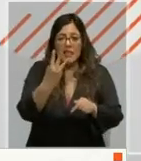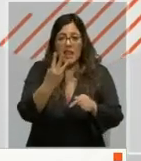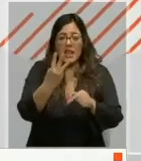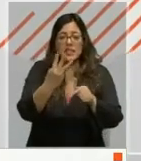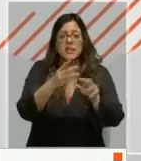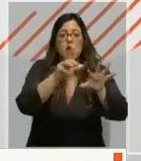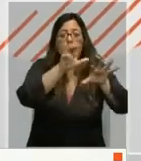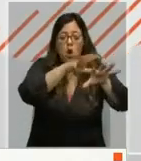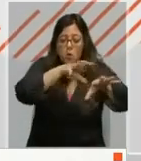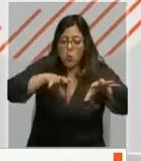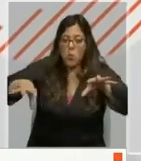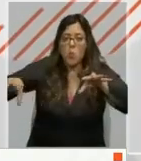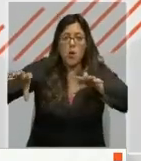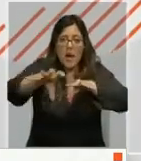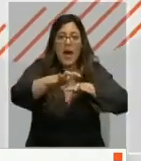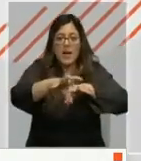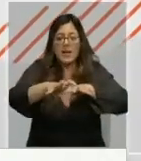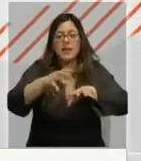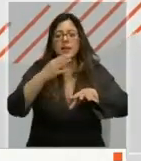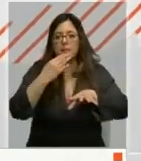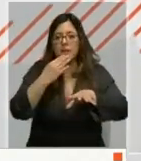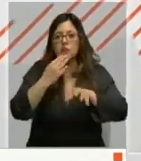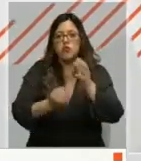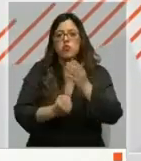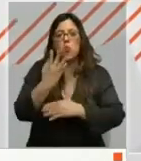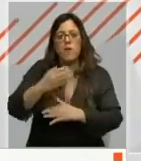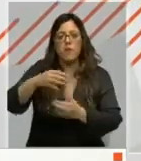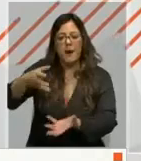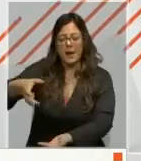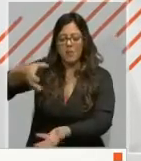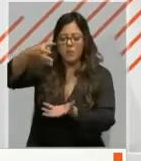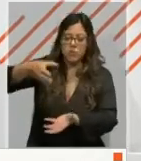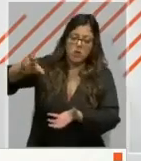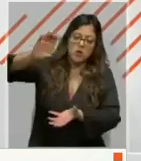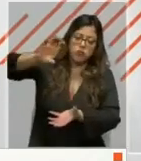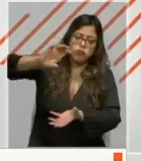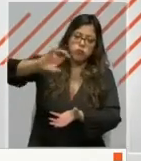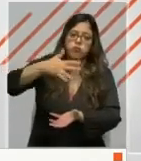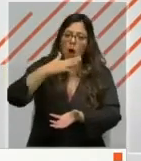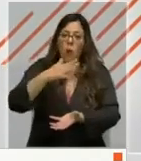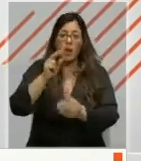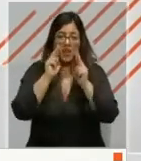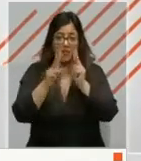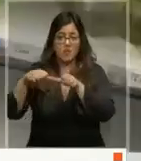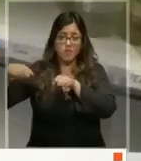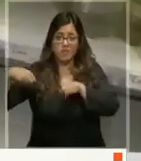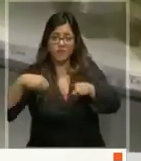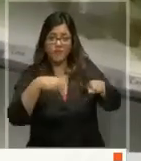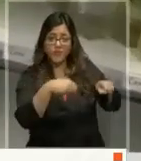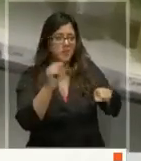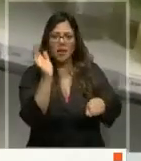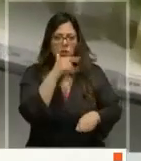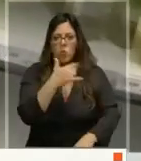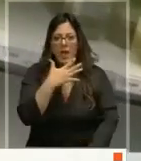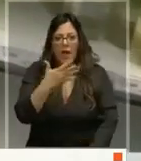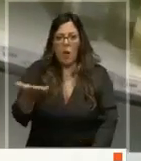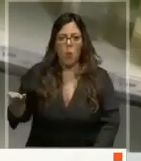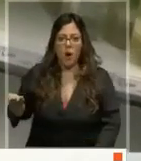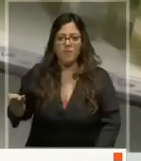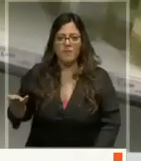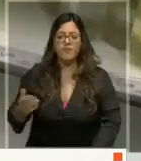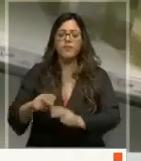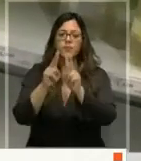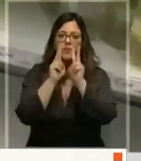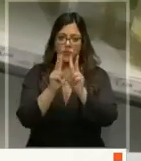de rellenado de estos estanques y la temática también la vimos en los supermercados, la escasez de agua potable. Vamos a pasar a